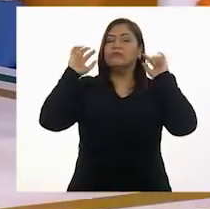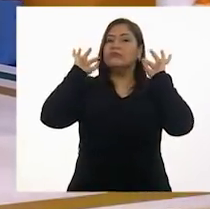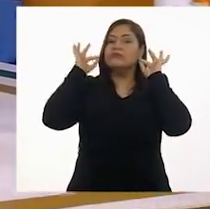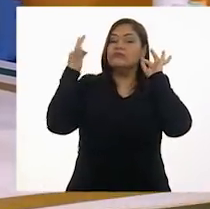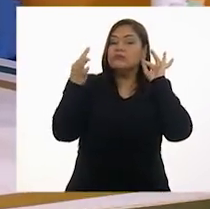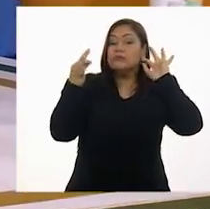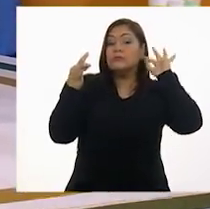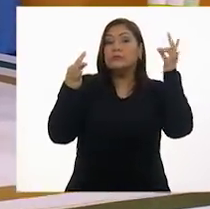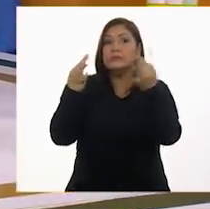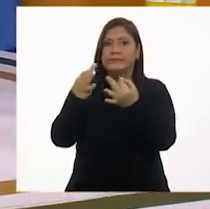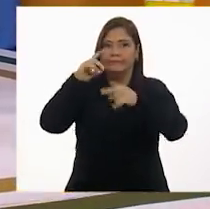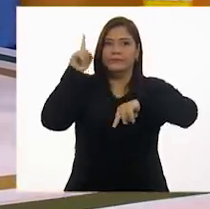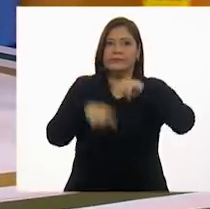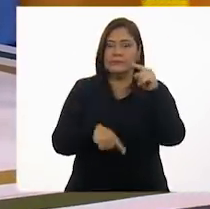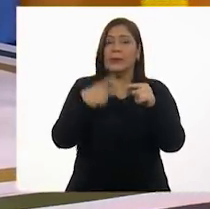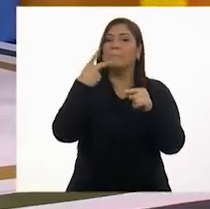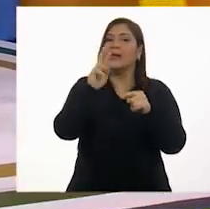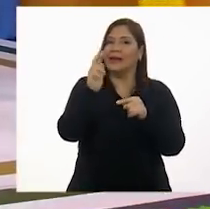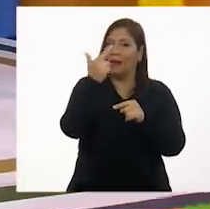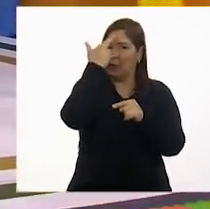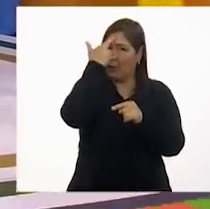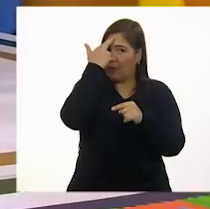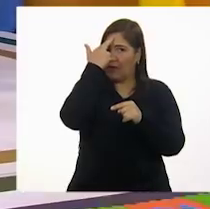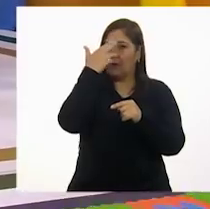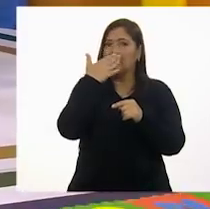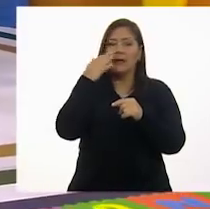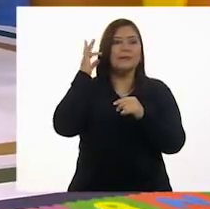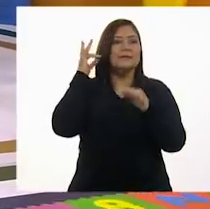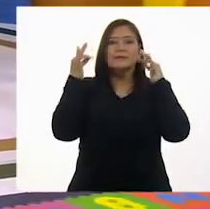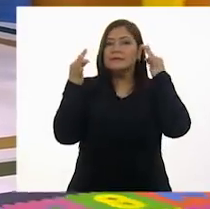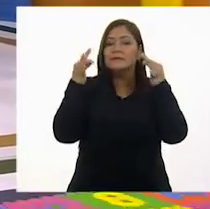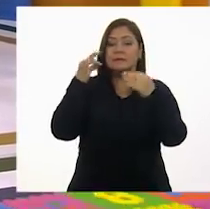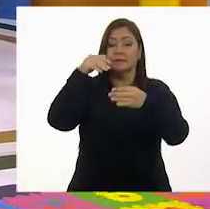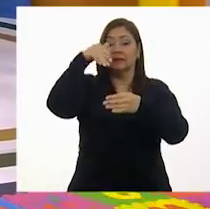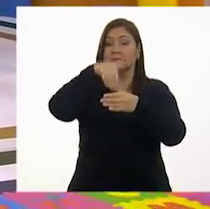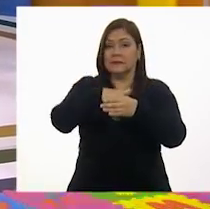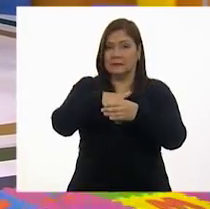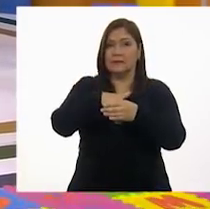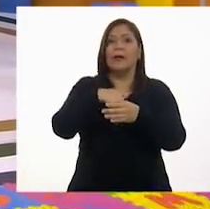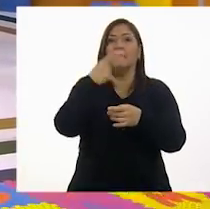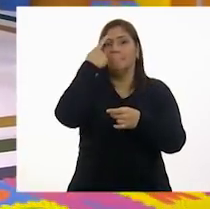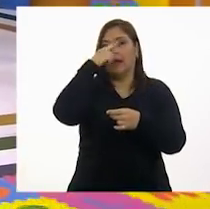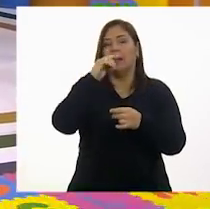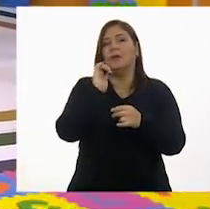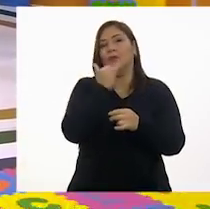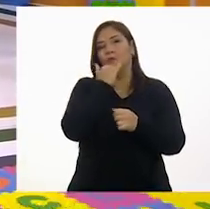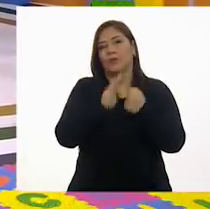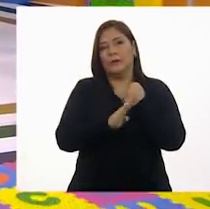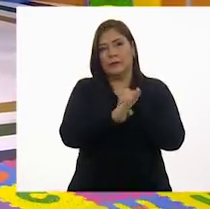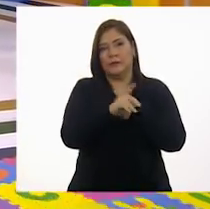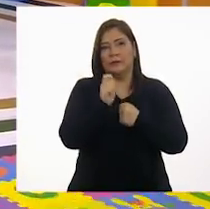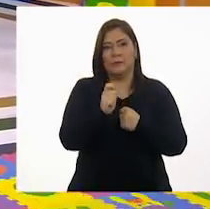tú debes quitártelo, tómalo por los resortes. Lo voy a guardar en una bolsita para que no se me ensucie.